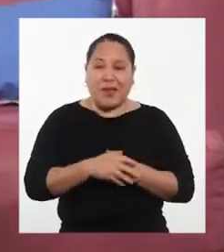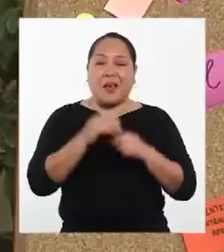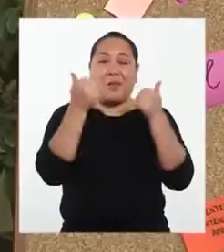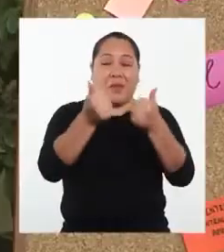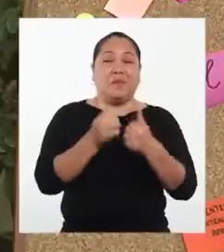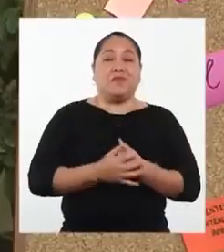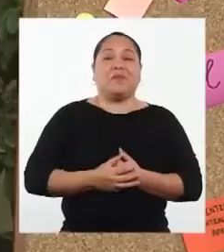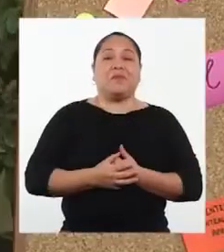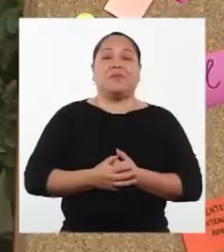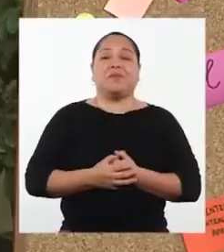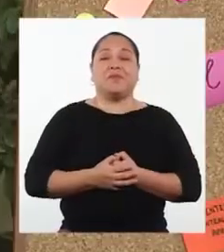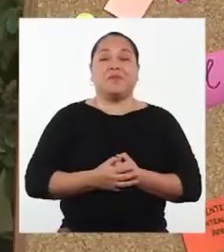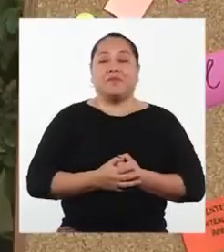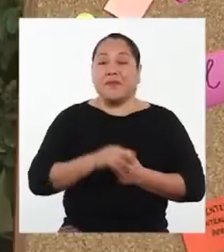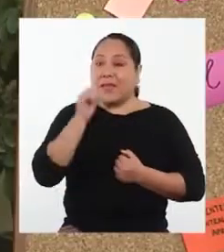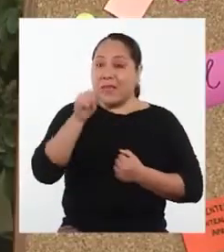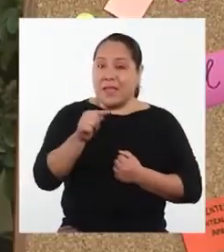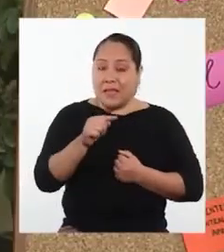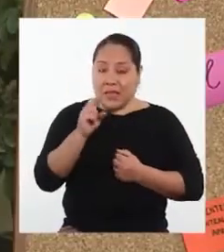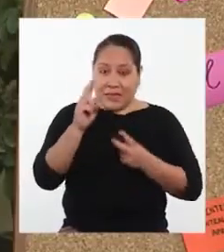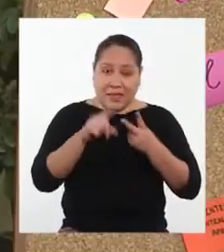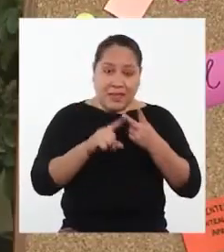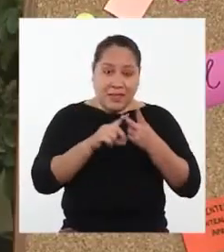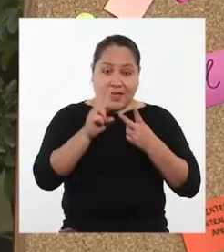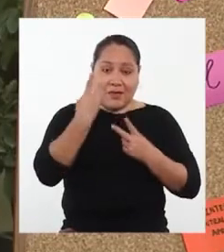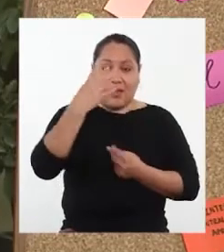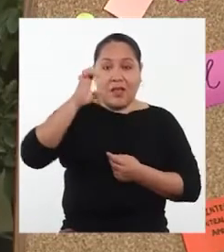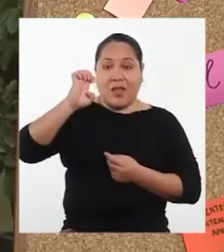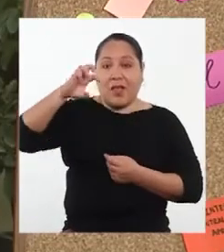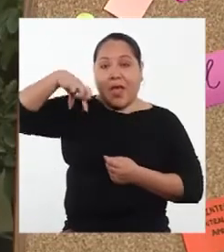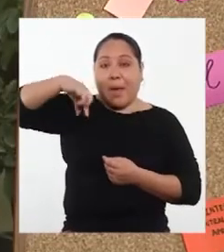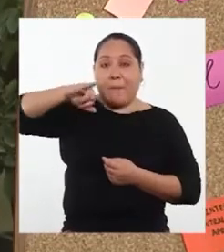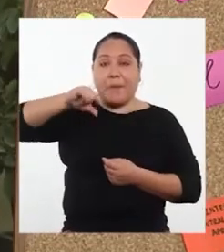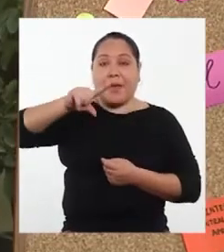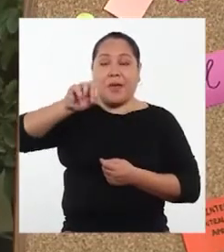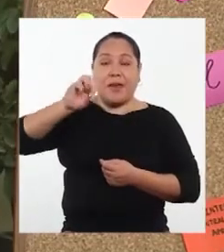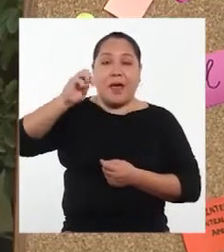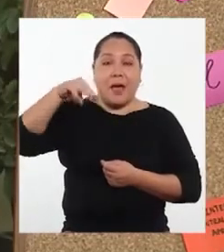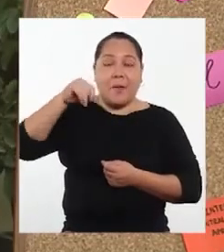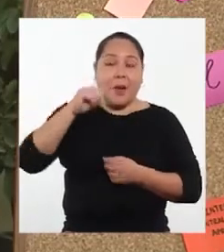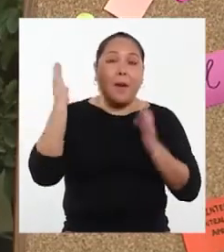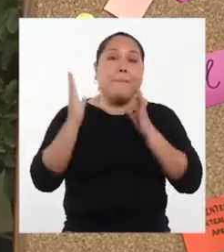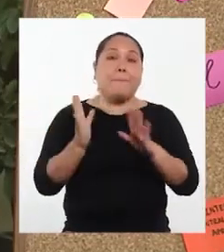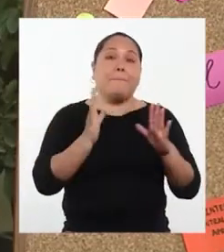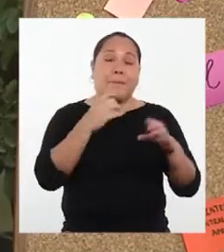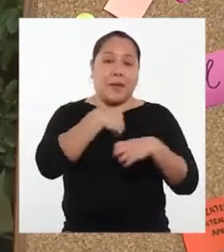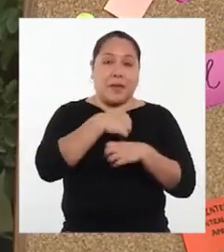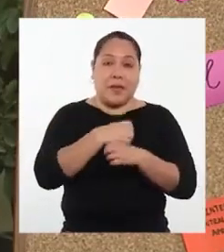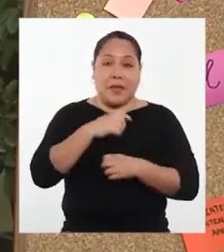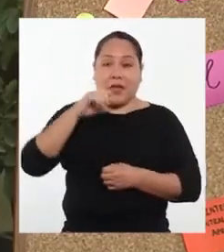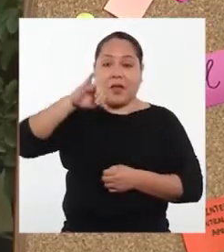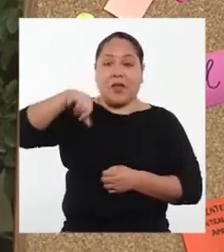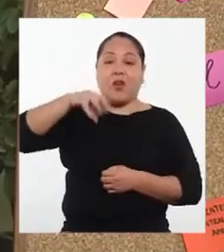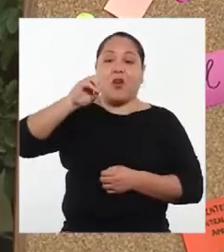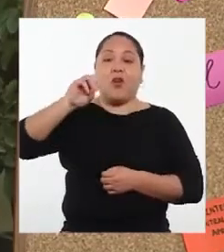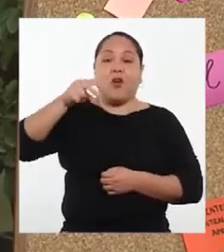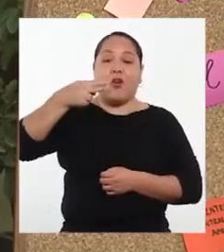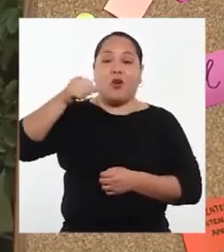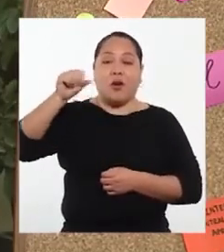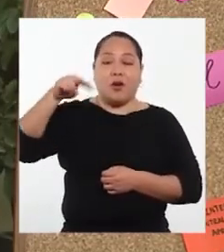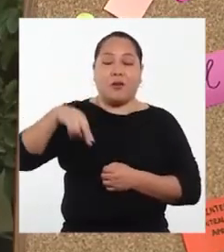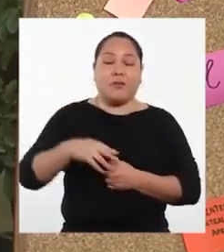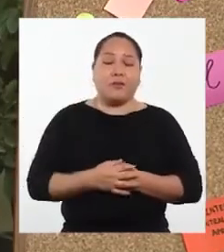entendiendo. Genial. El segundo epigrama que vamos a ver fue hecho por Johann